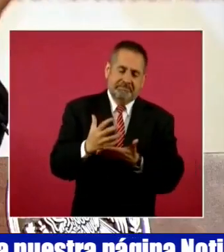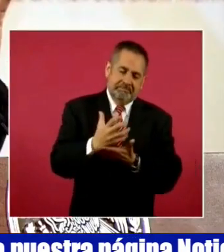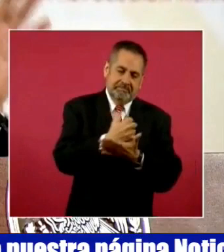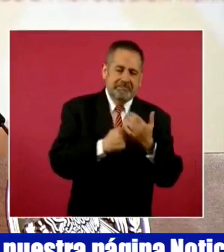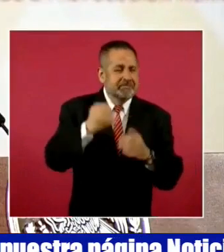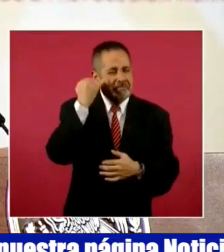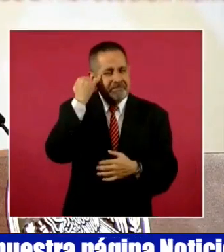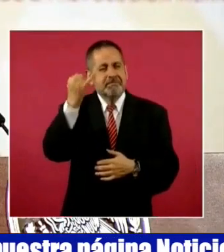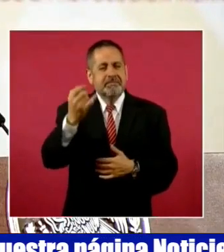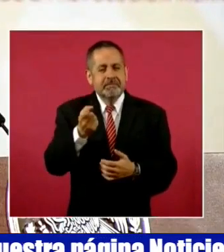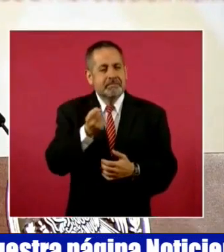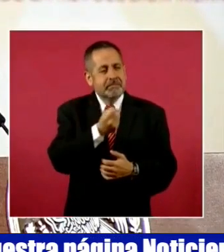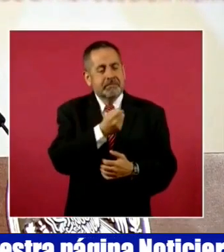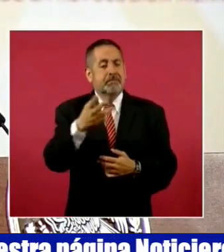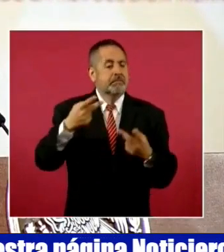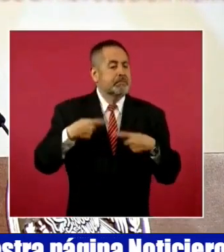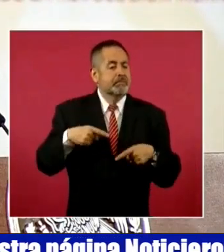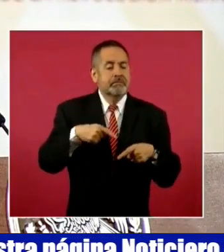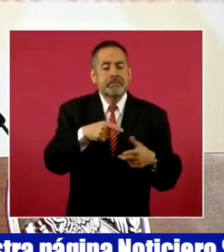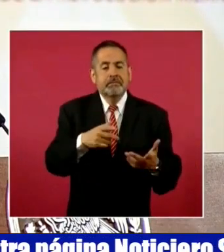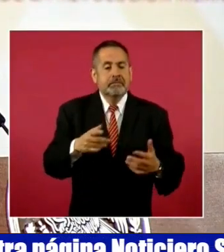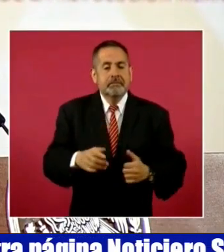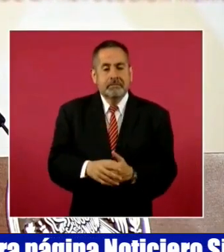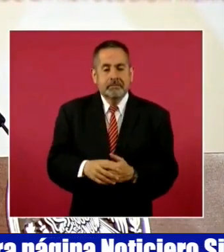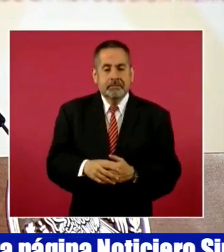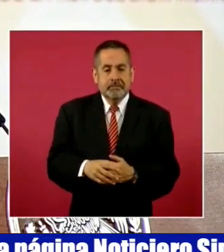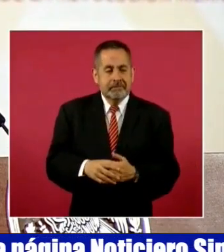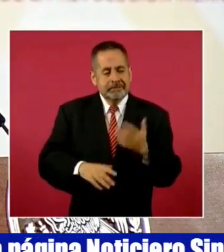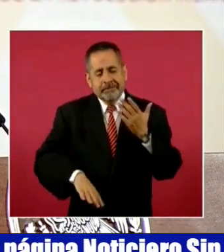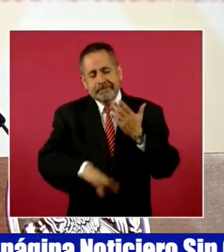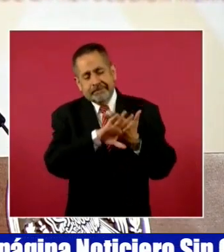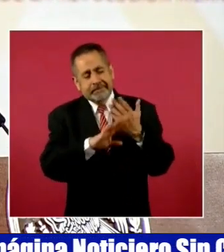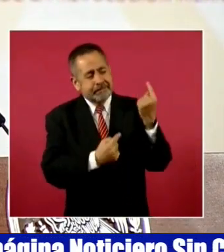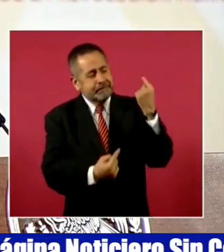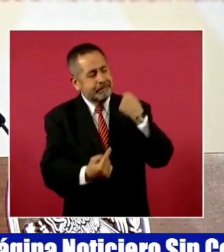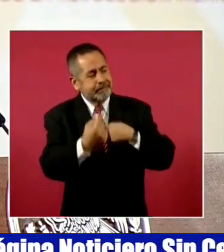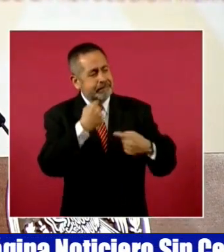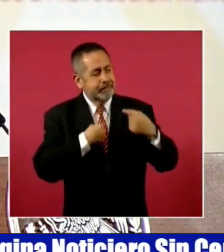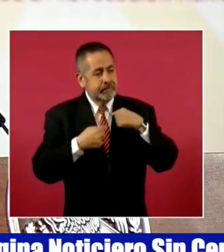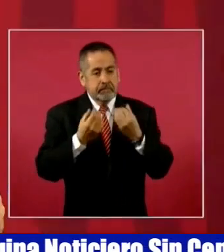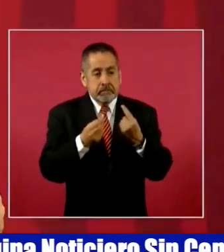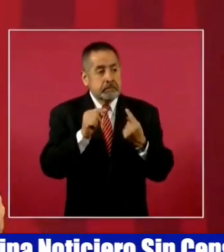Imagínense cuántos viven de atacarnos.